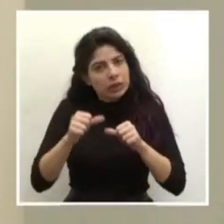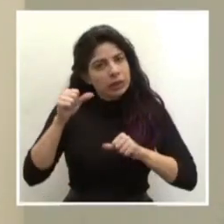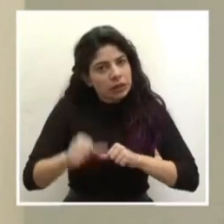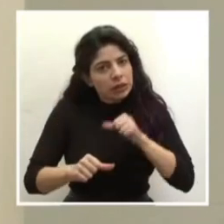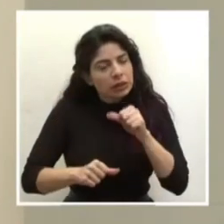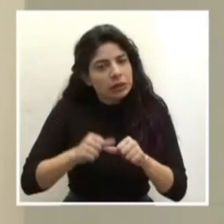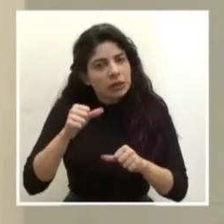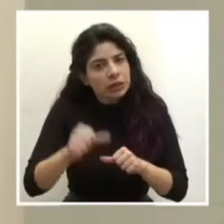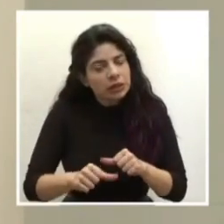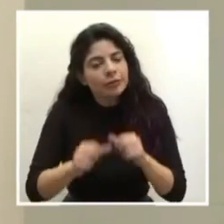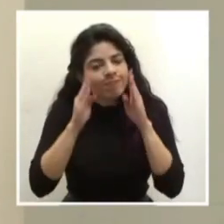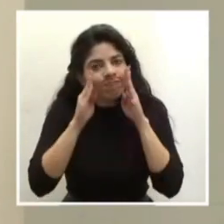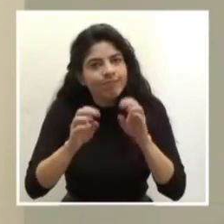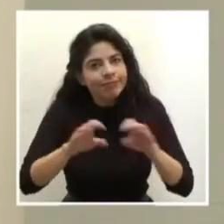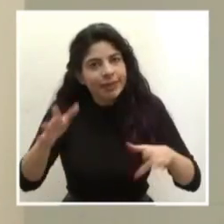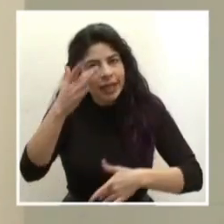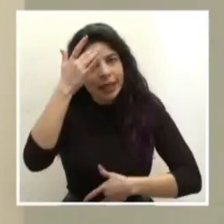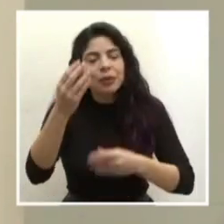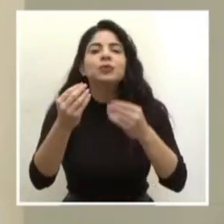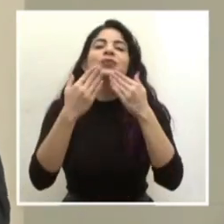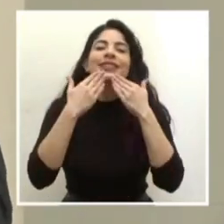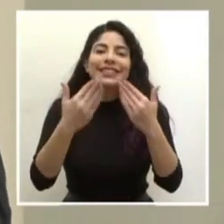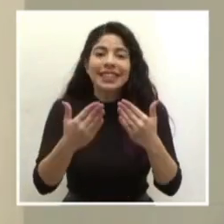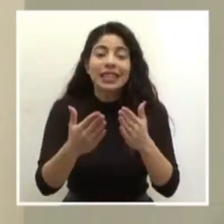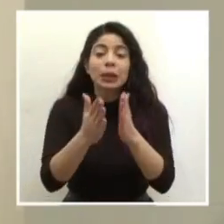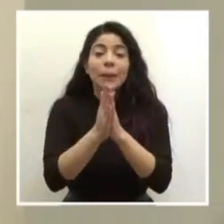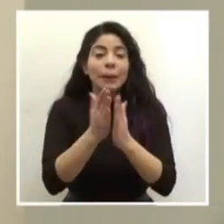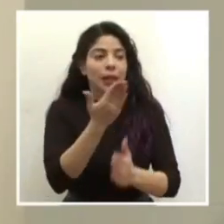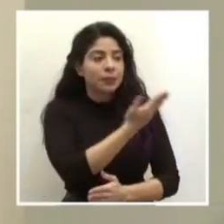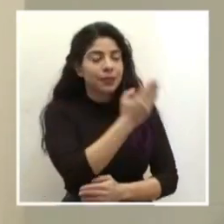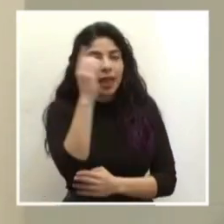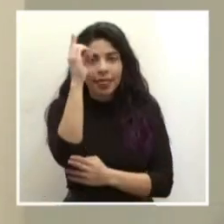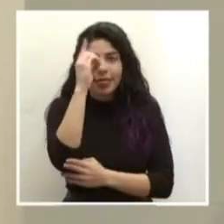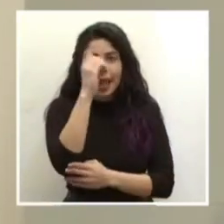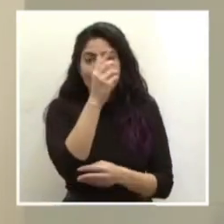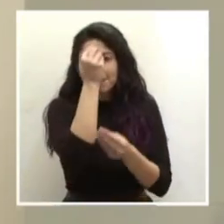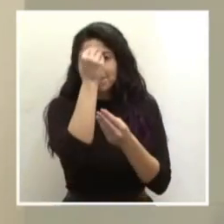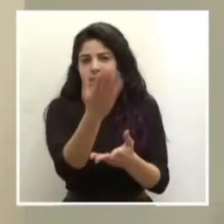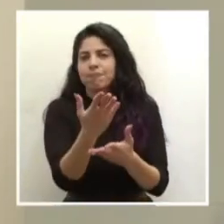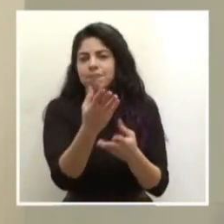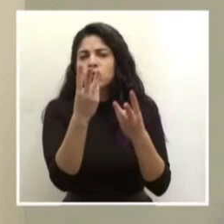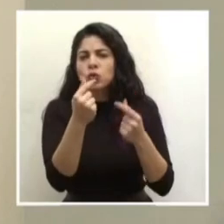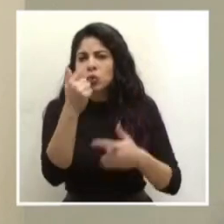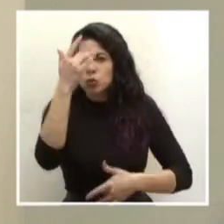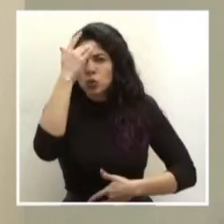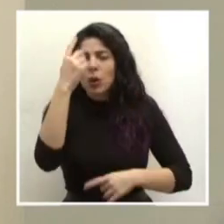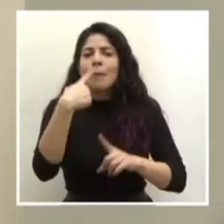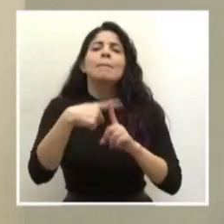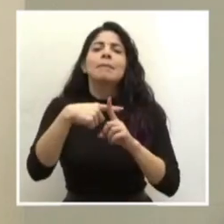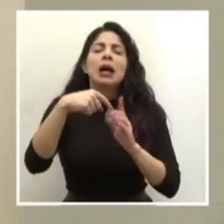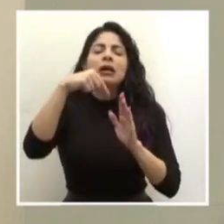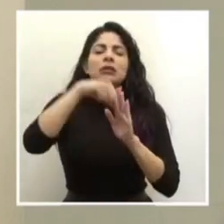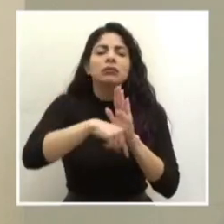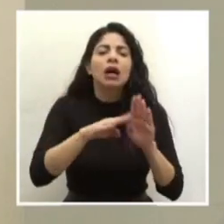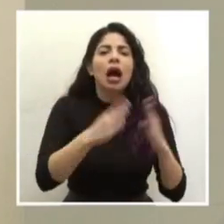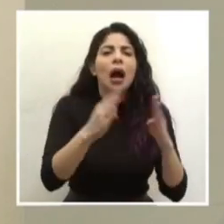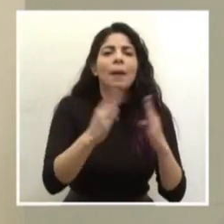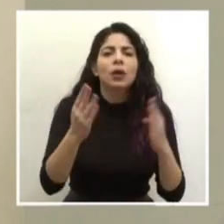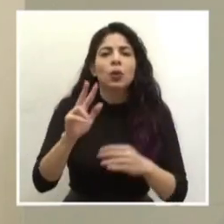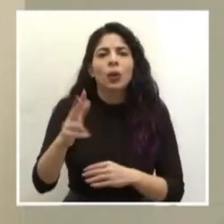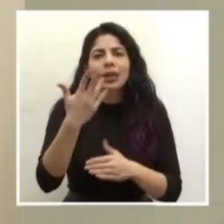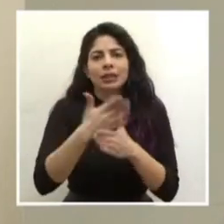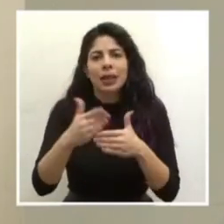abordaje de la pandemia. Muchas gracias y le pediría a don Daniel dar el reporte de casos y el detalle de la apertura de esta